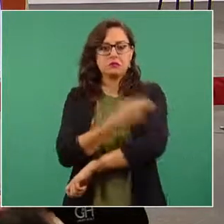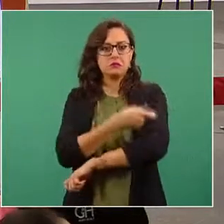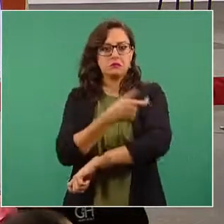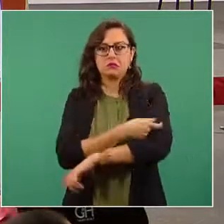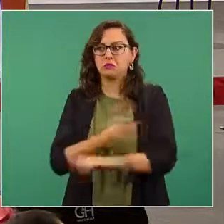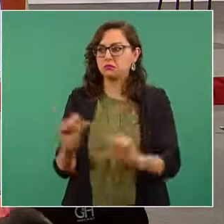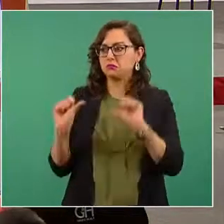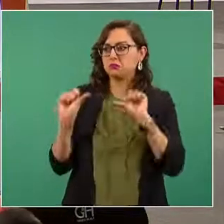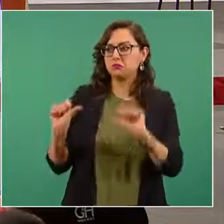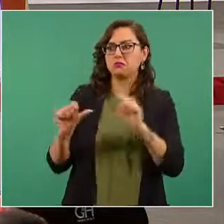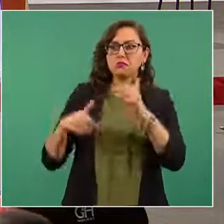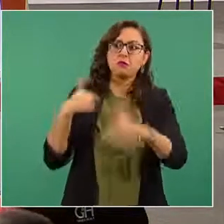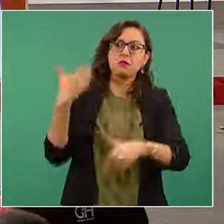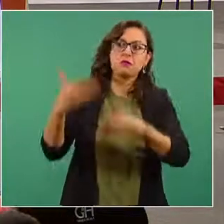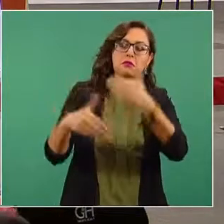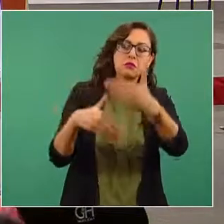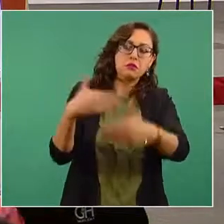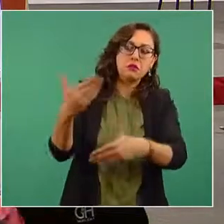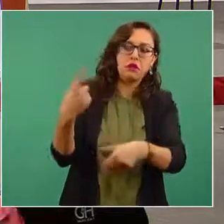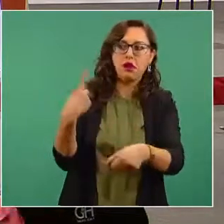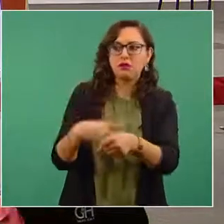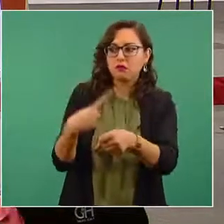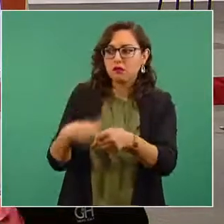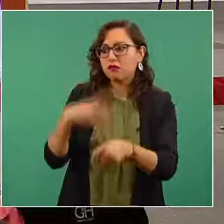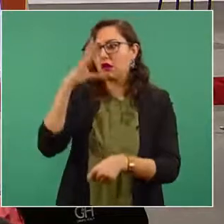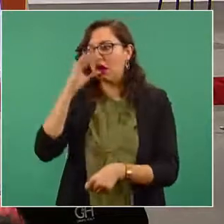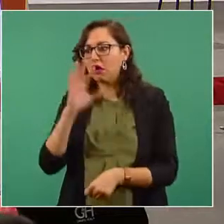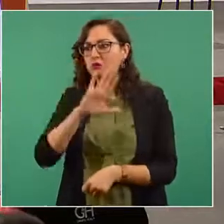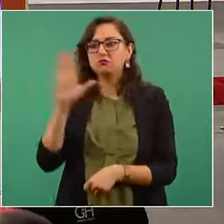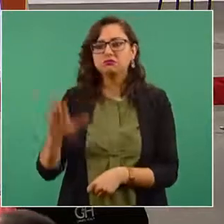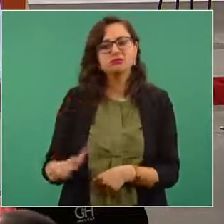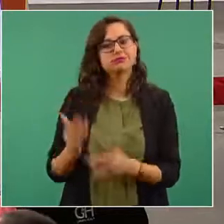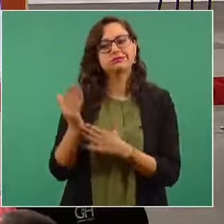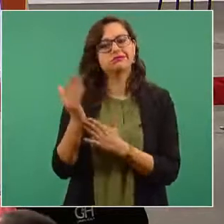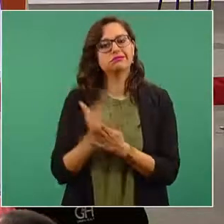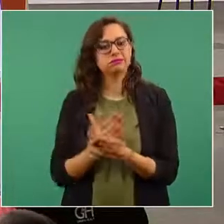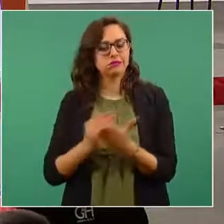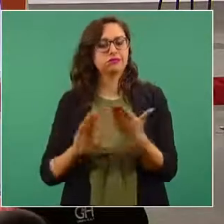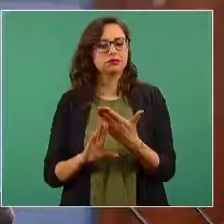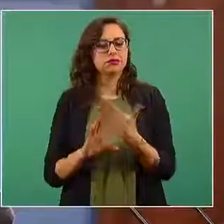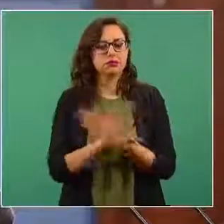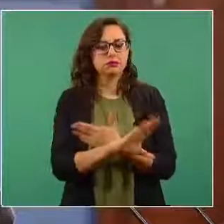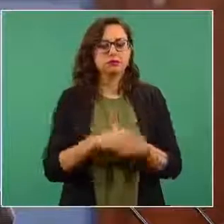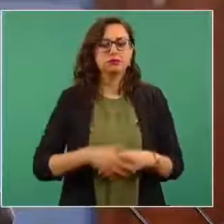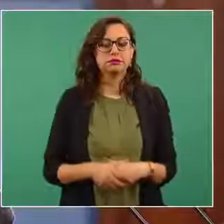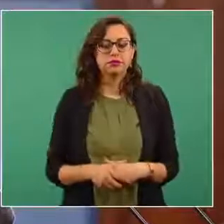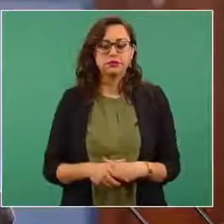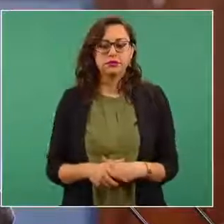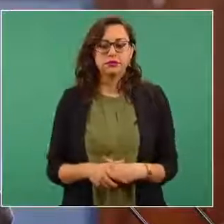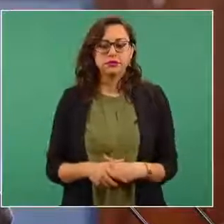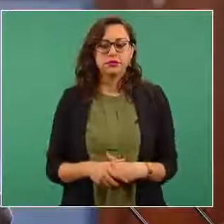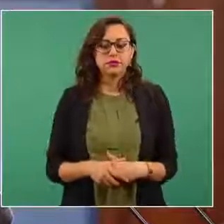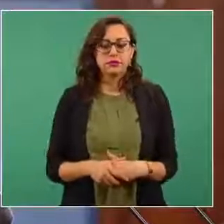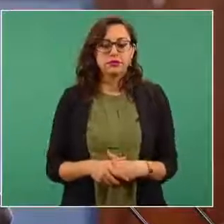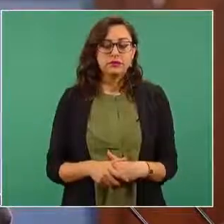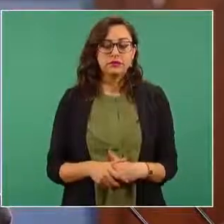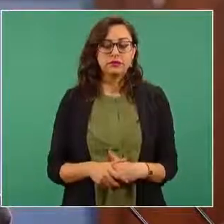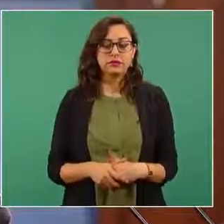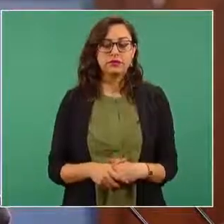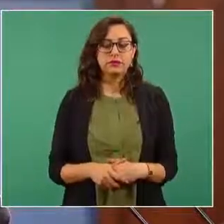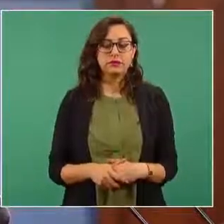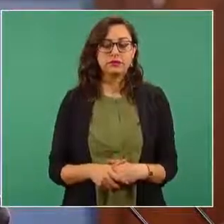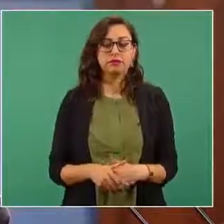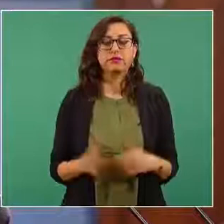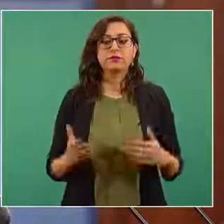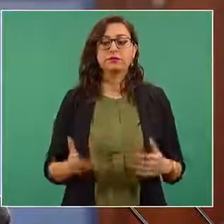prevención de nuevos casos al considerar a los adultos mayores. La siguiente, por favor. Tenemos desde luego los efectos